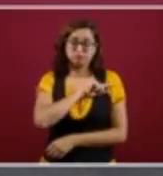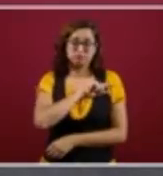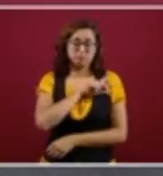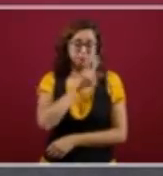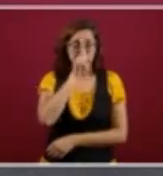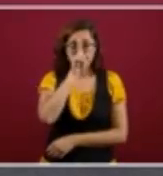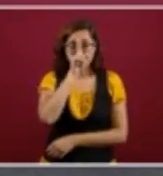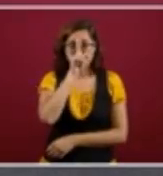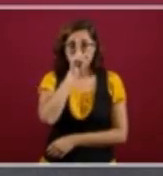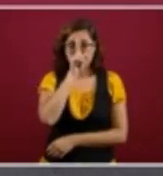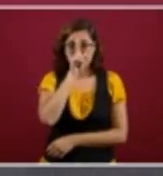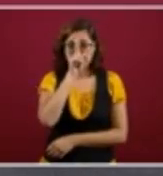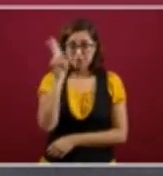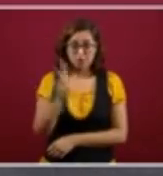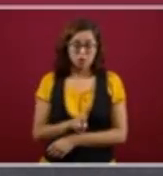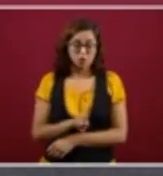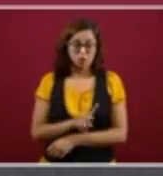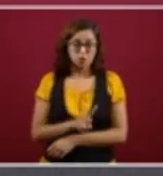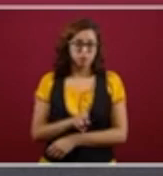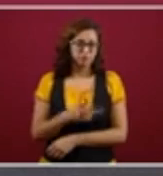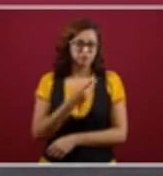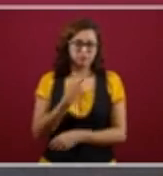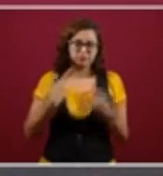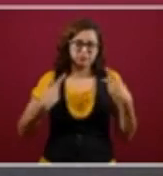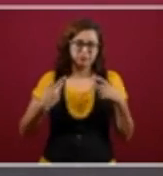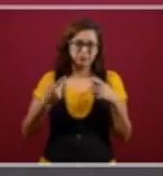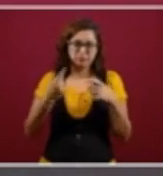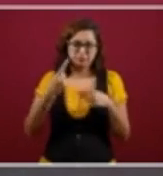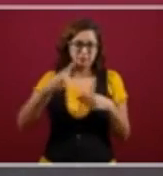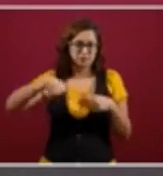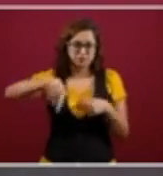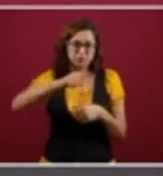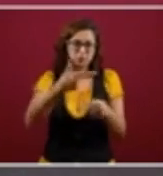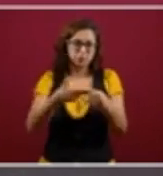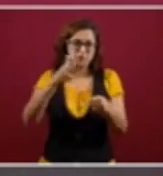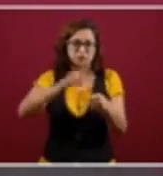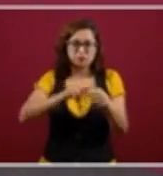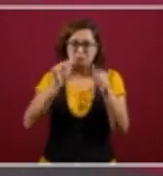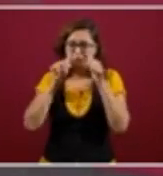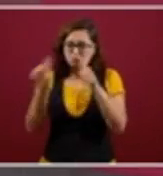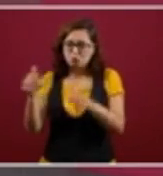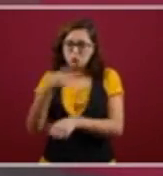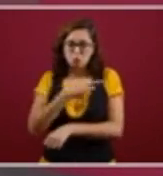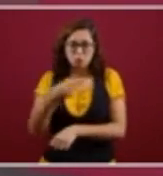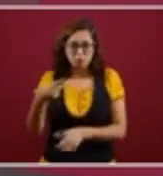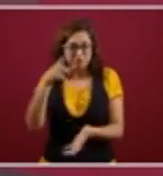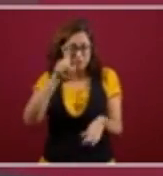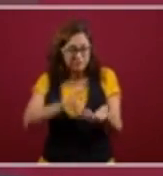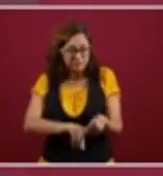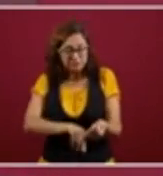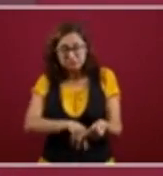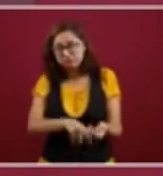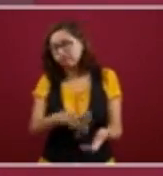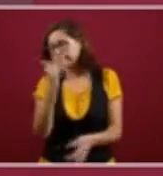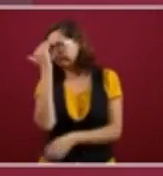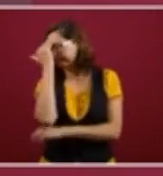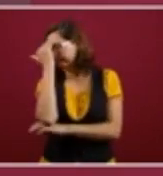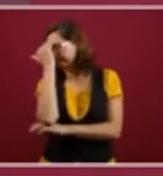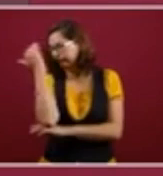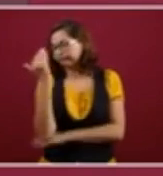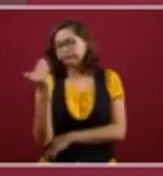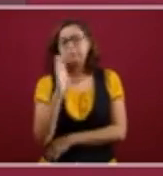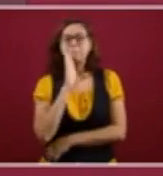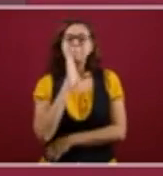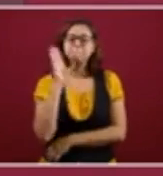donde se atiende a población abierta, a los más pobres, muy mal. Entonces, y por